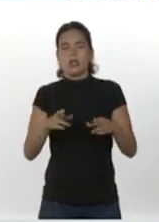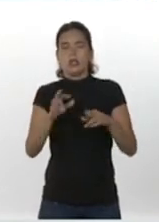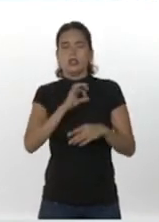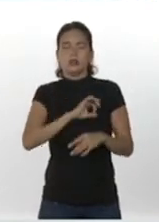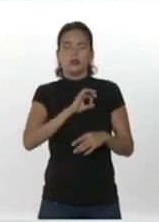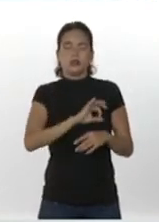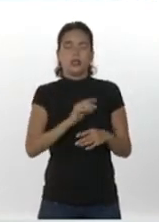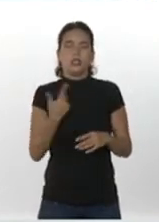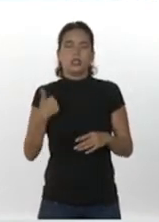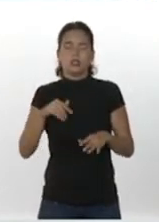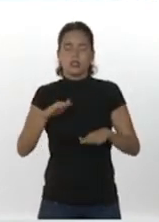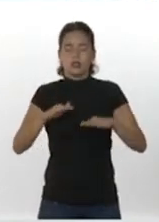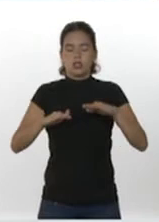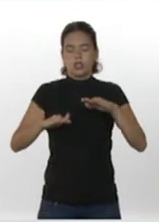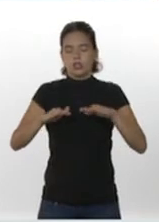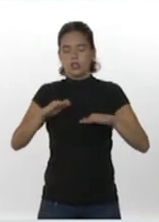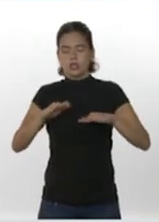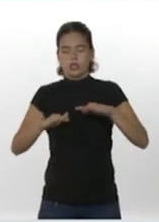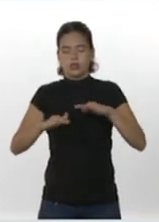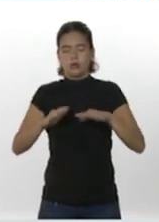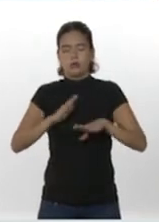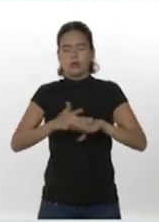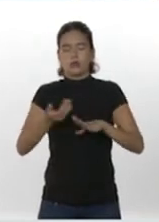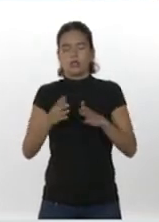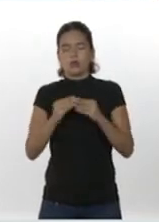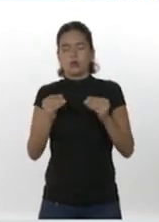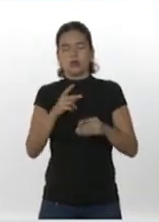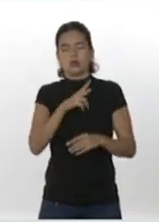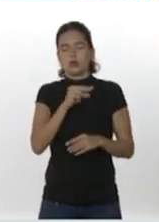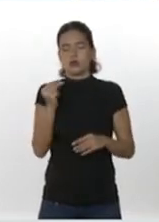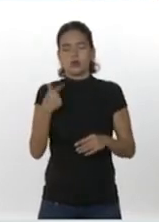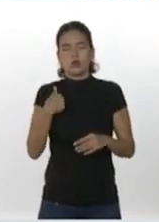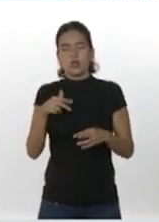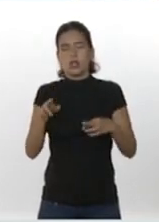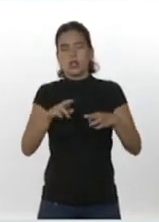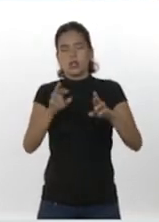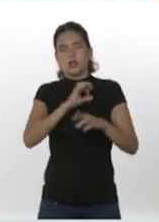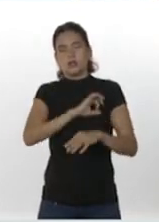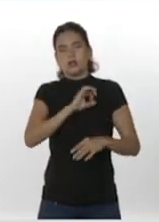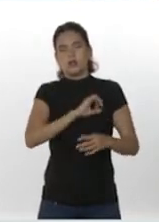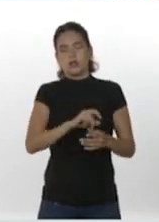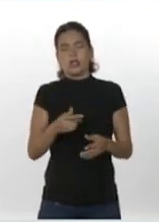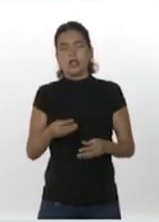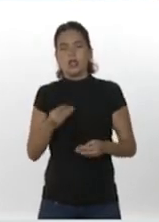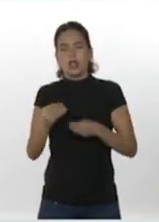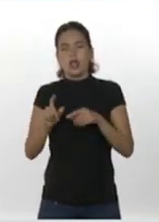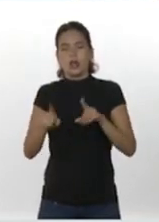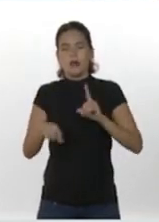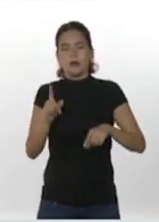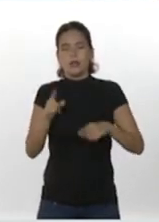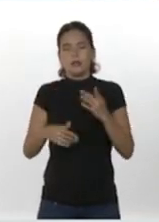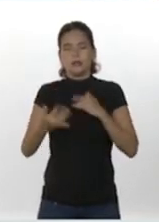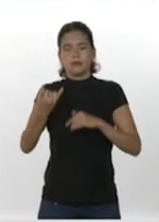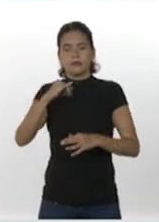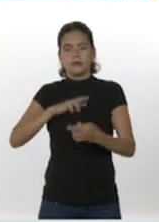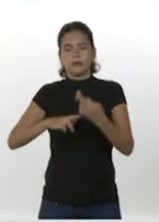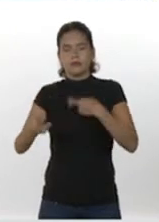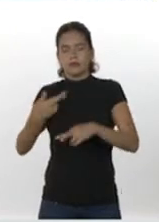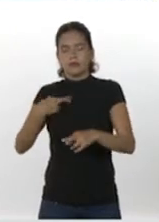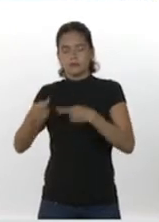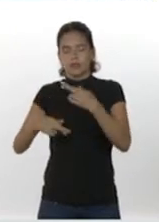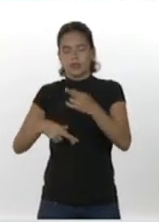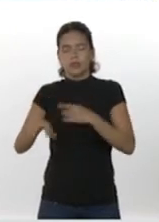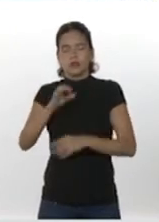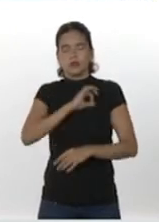también tener un equilibrio, porque no todos son estas redes sociales. A veces desvirtuamos las relaciones sociales, las